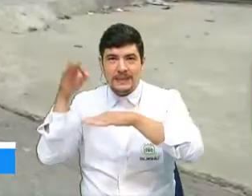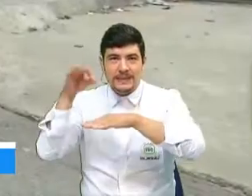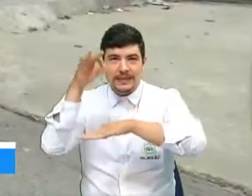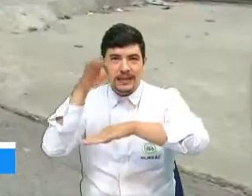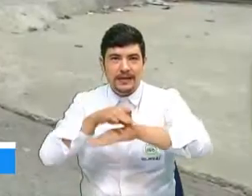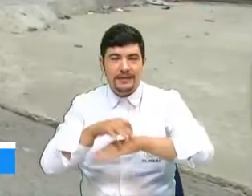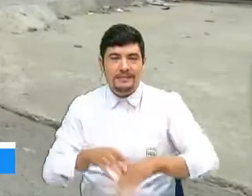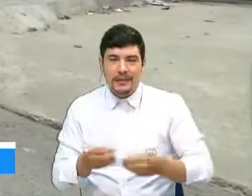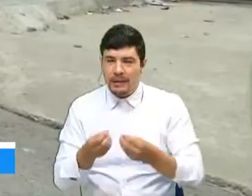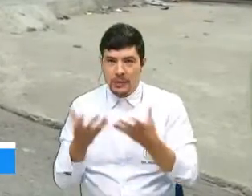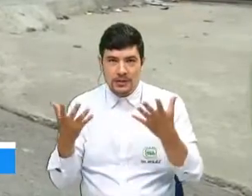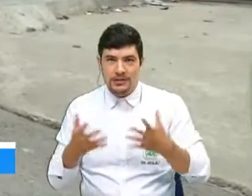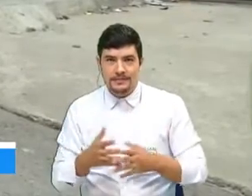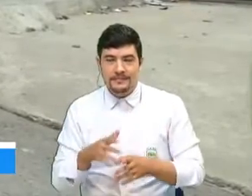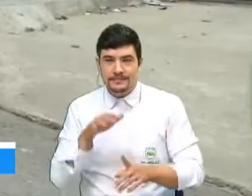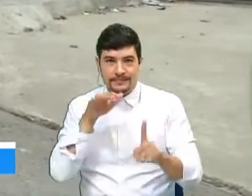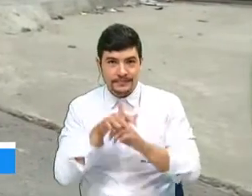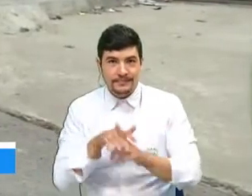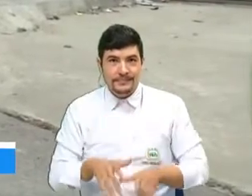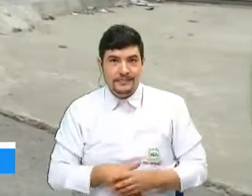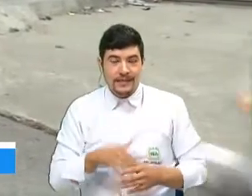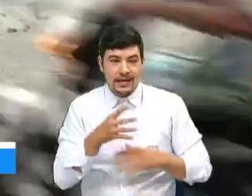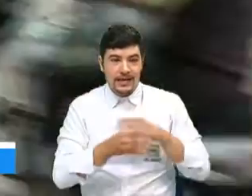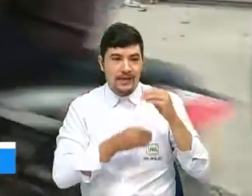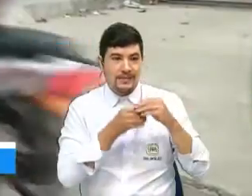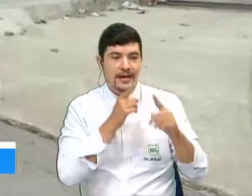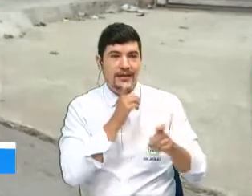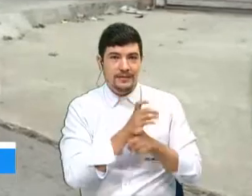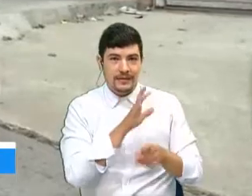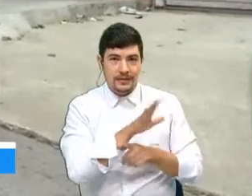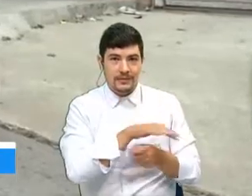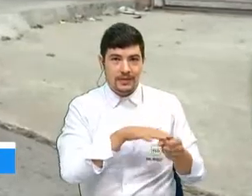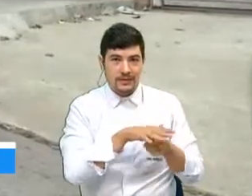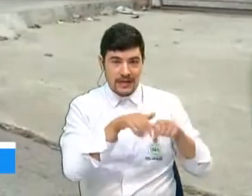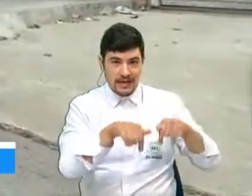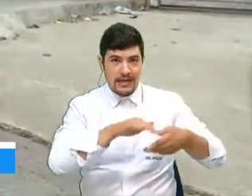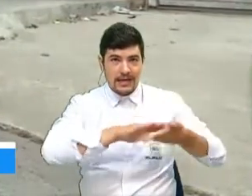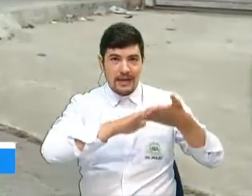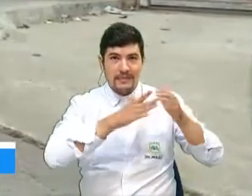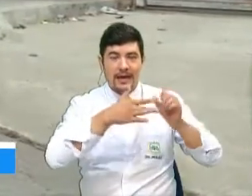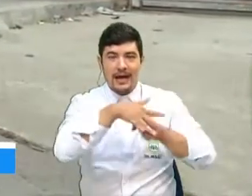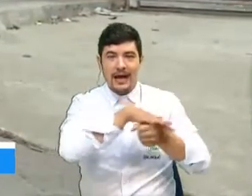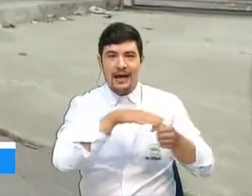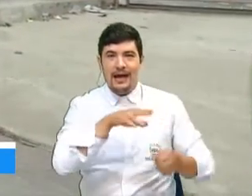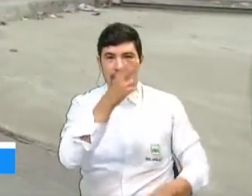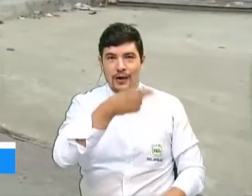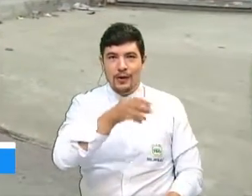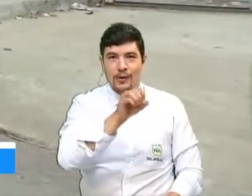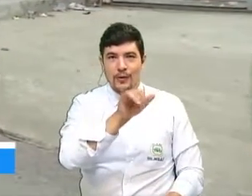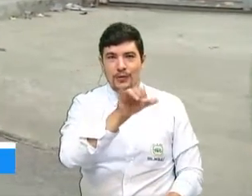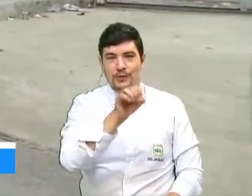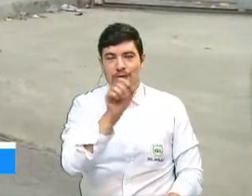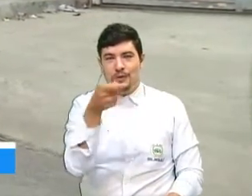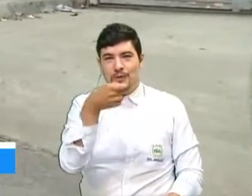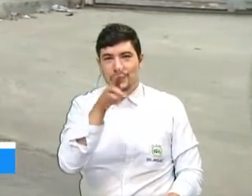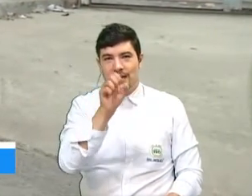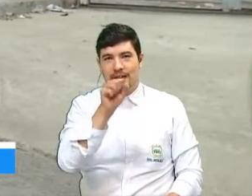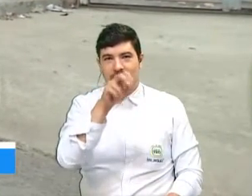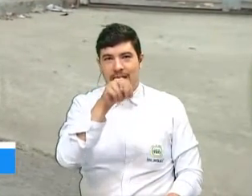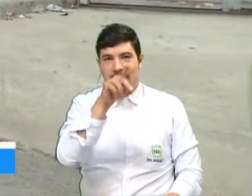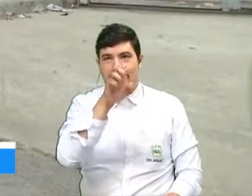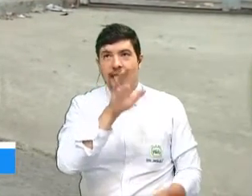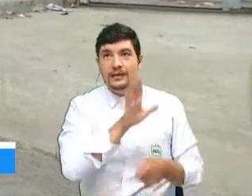todos lo más grave de la situación que denuncian los vecinos del barrio grande es que en estas casas que están al fondo